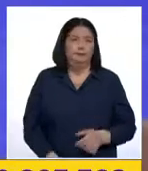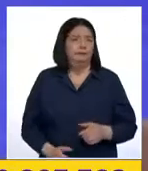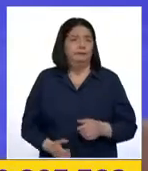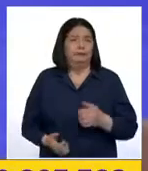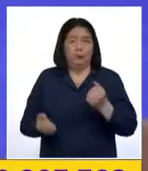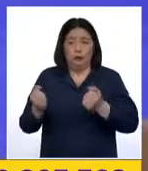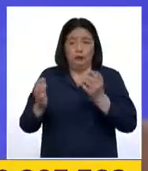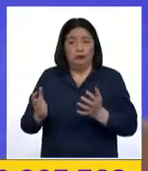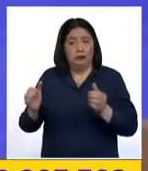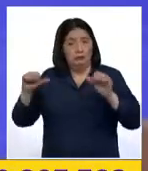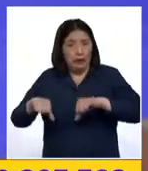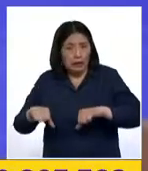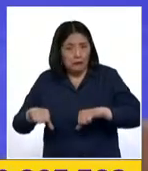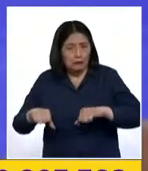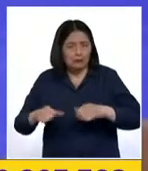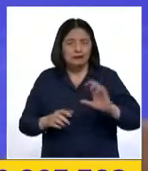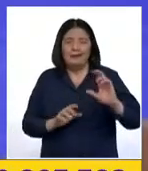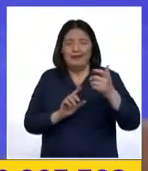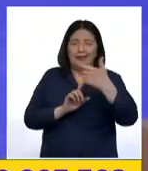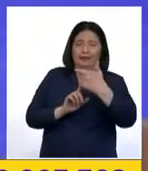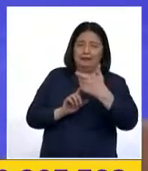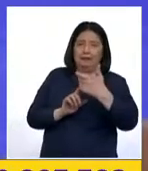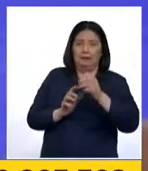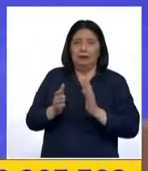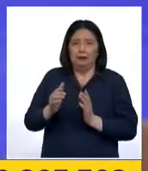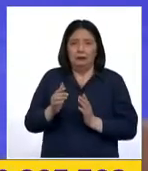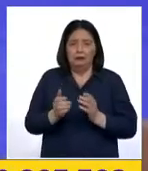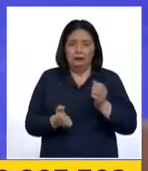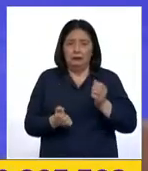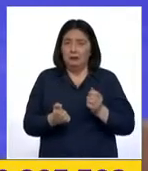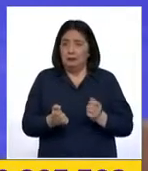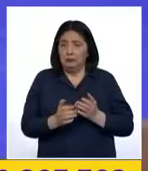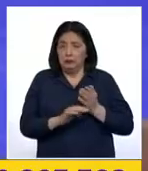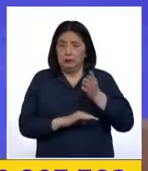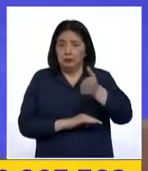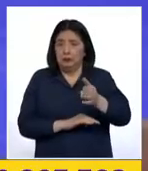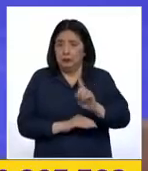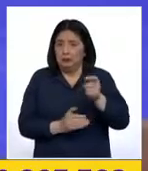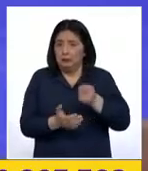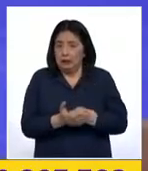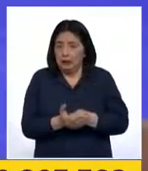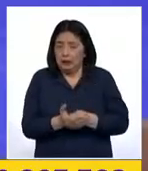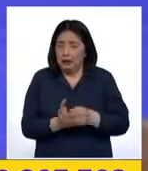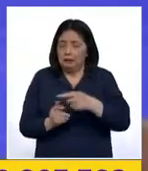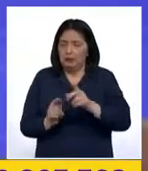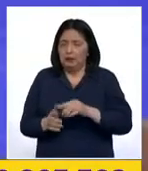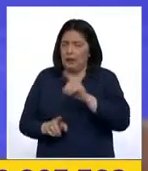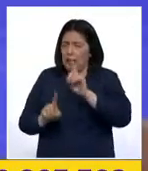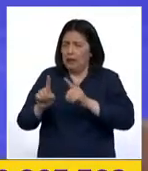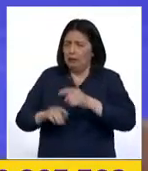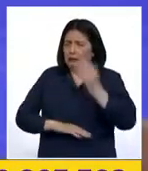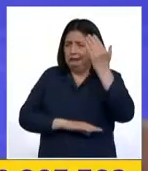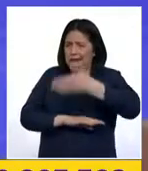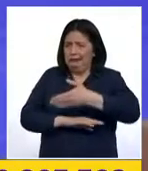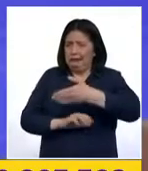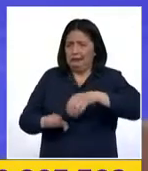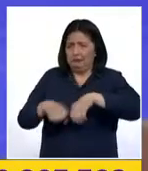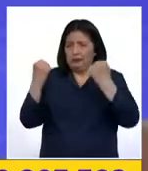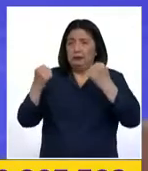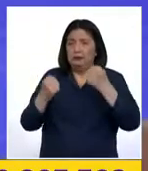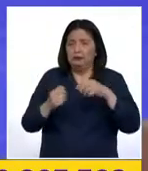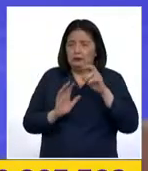Conductores se están grabando mientras cruzan sin pagar los peajes de la capital. Algunos incluso destruyen las tranqueras. Estos